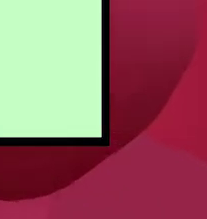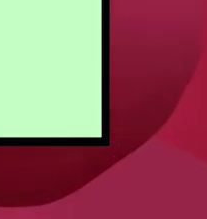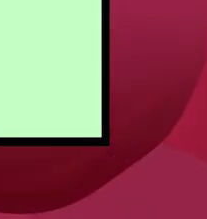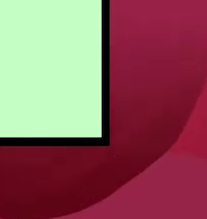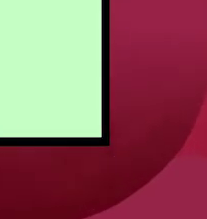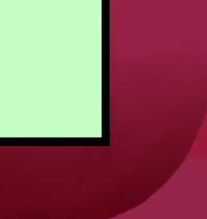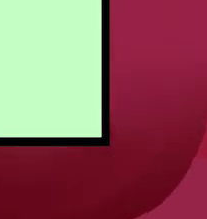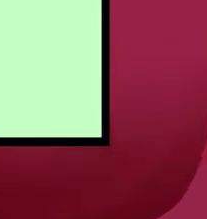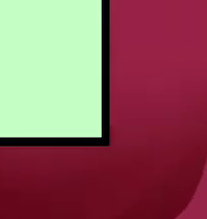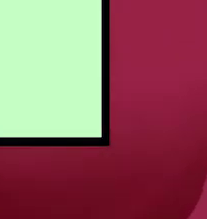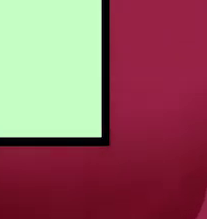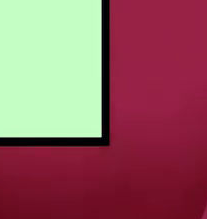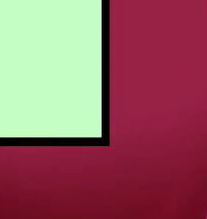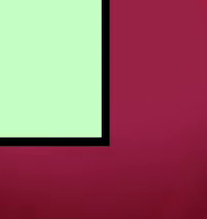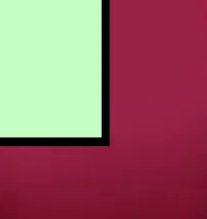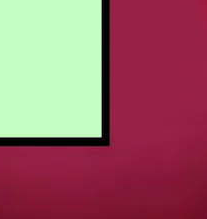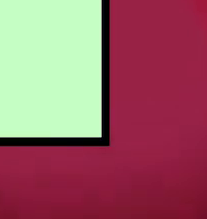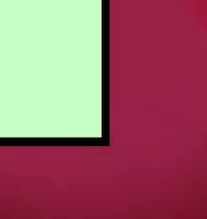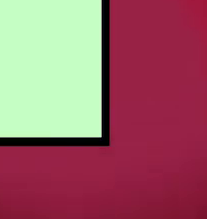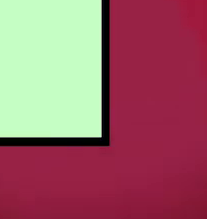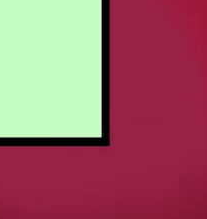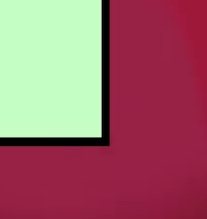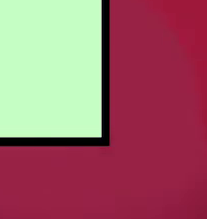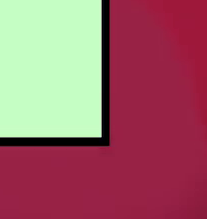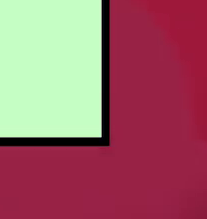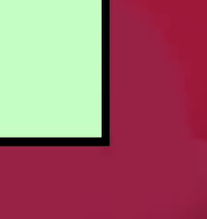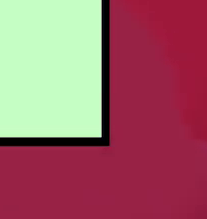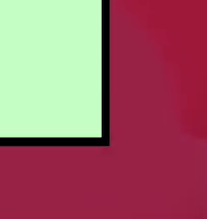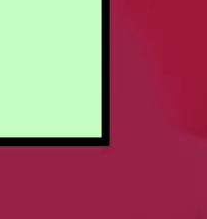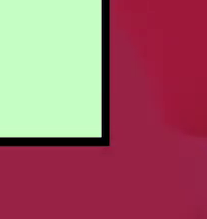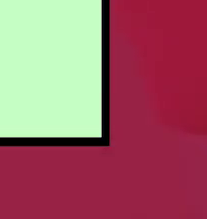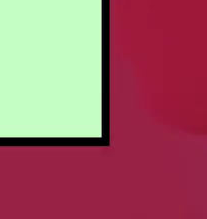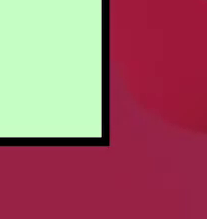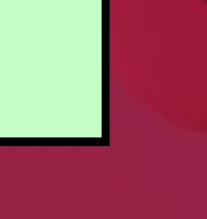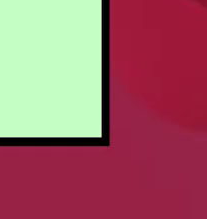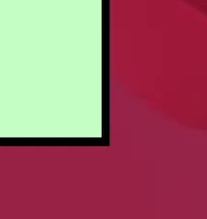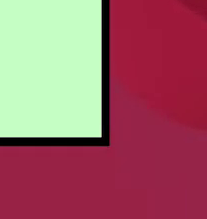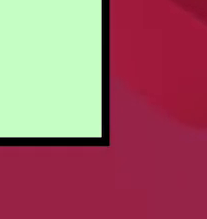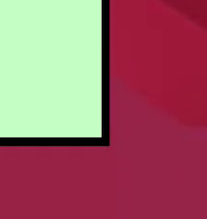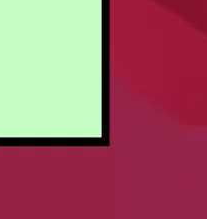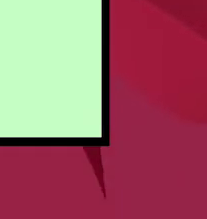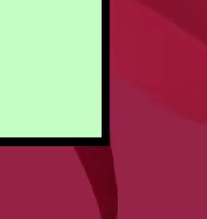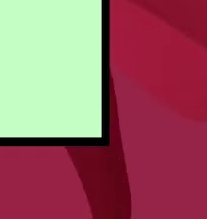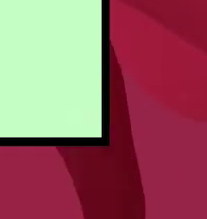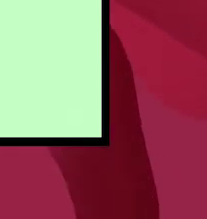vidadi. Oginsu matsin sani dagushai.